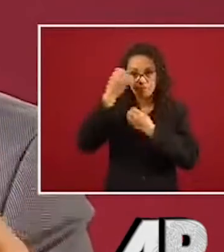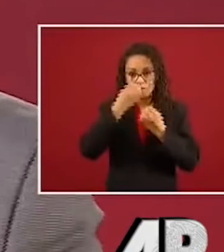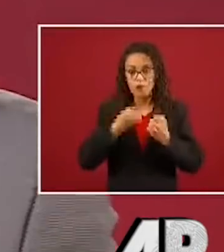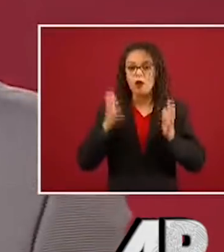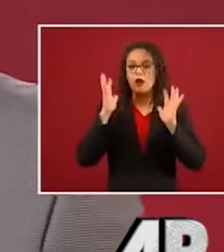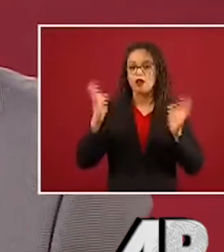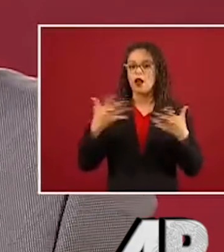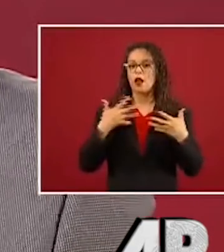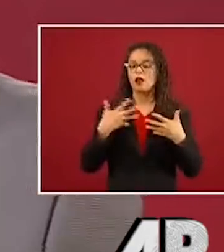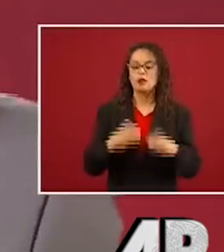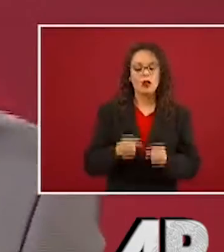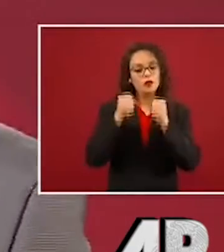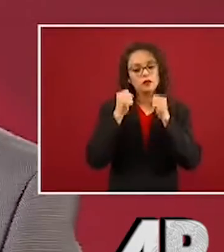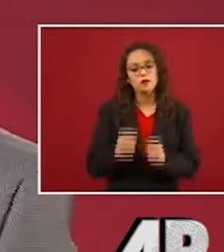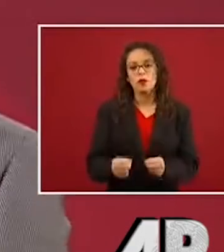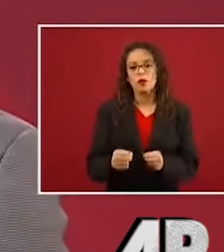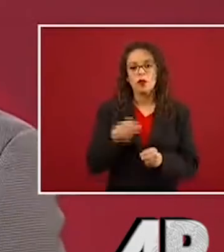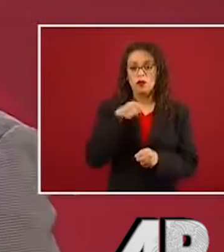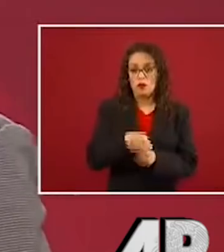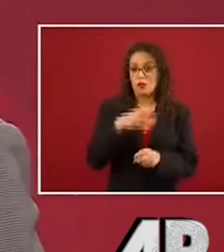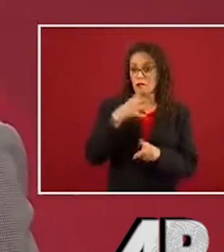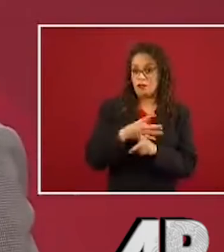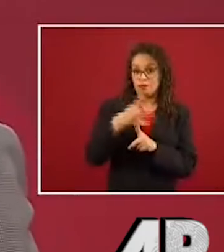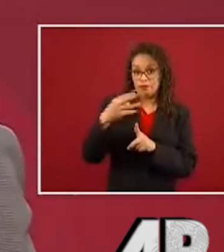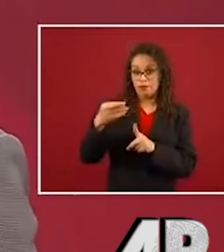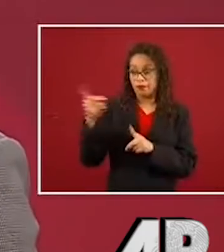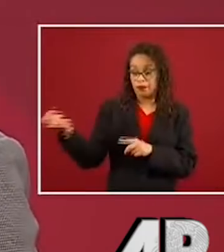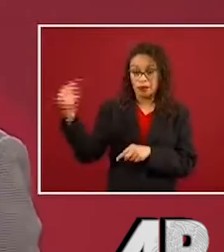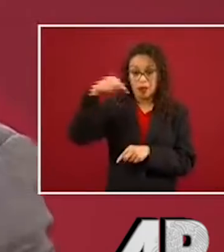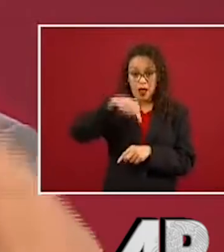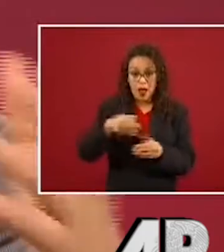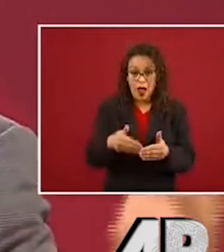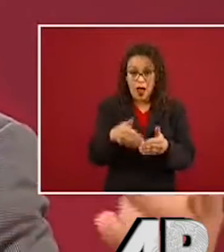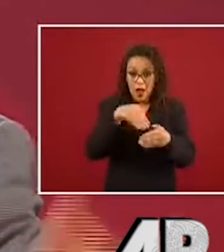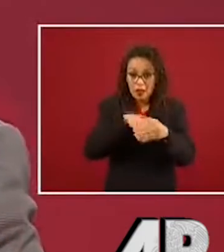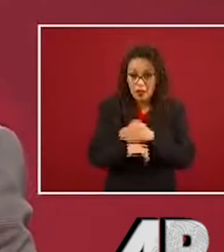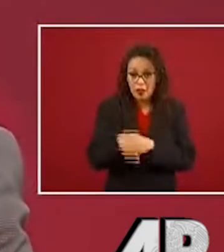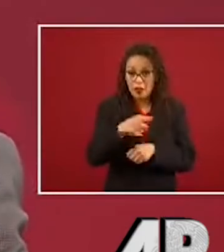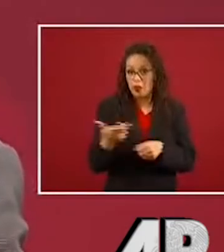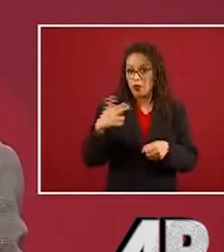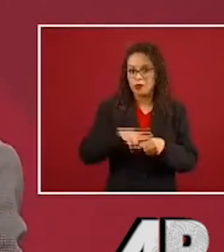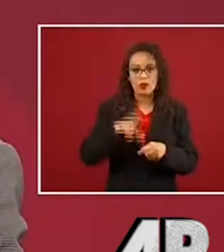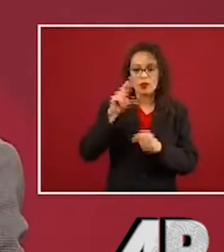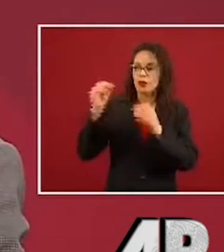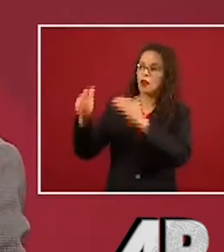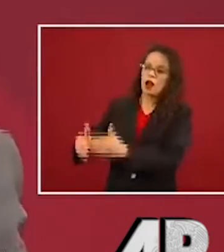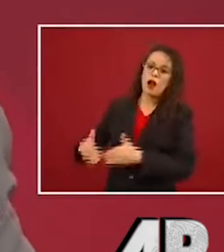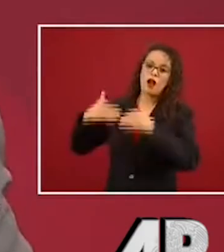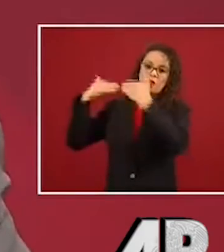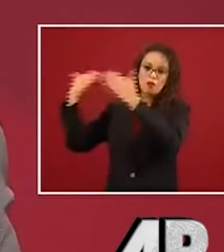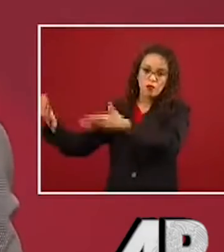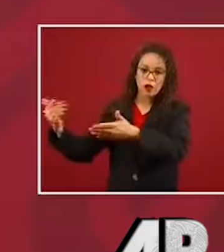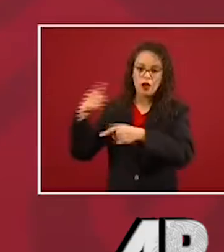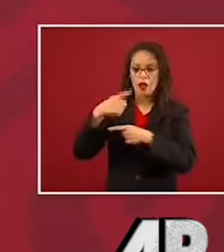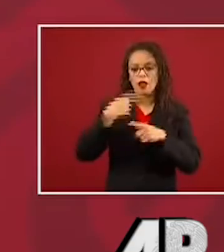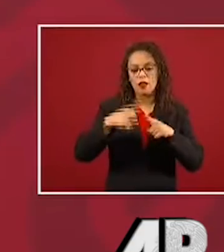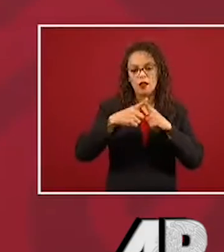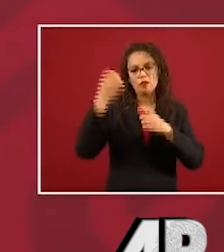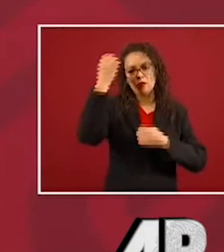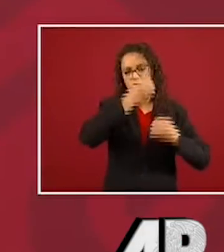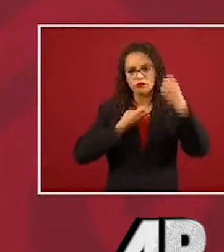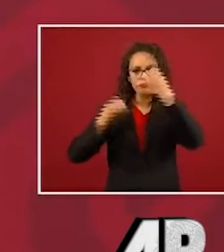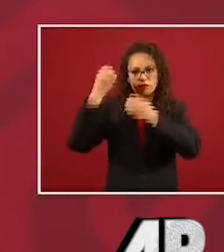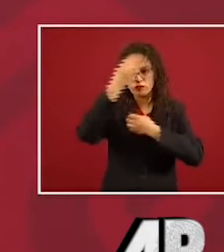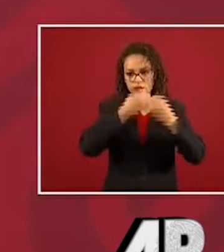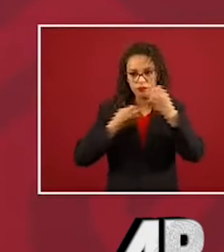fue hospitalario. Se tomaron todas las muestras a todos los doctores con todos los estudios de contacto y efectivamente hay